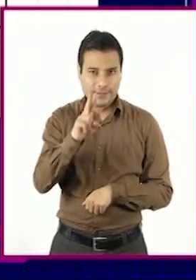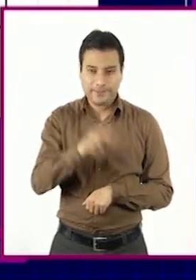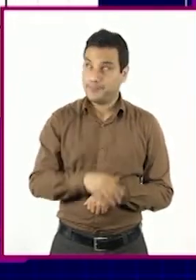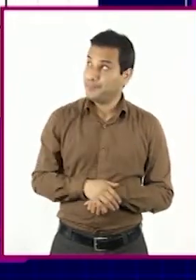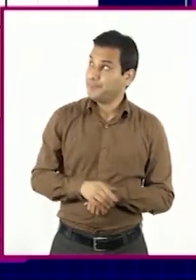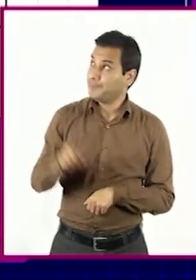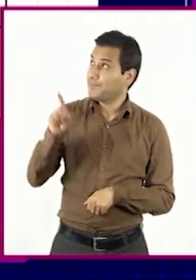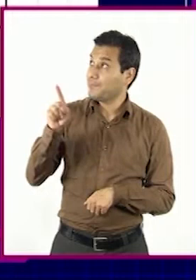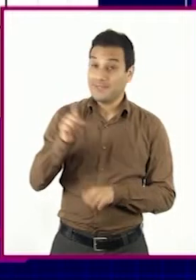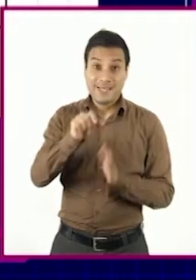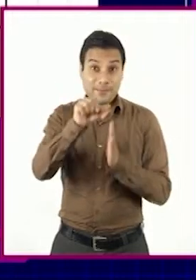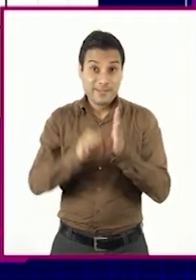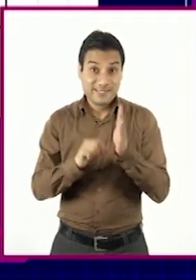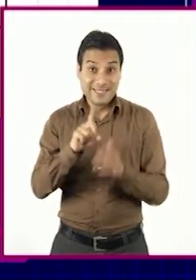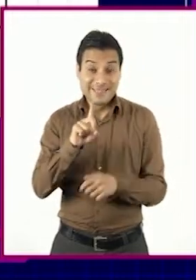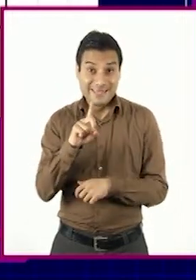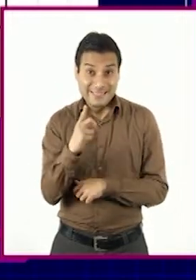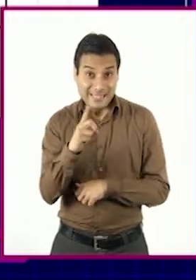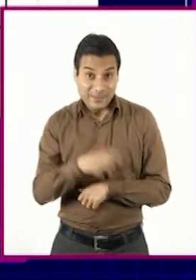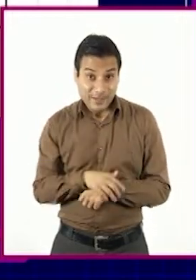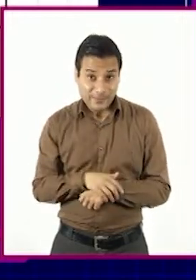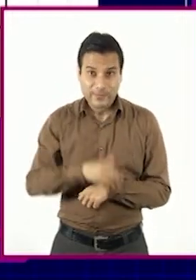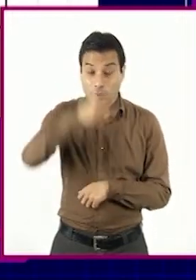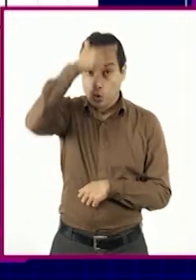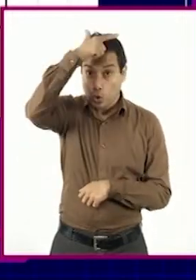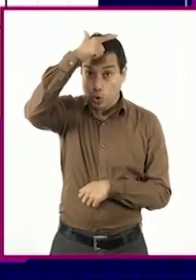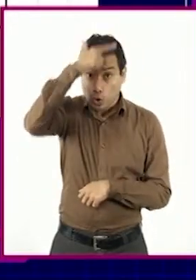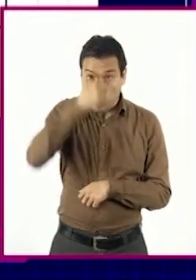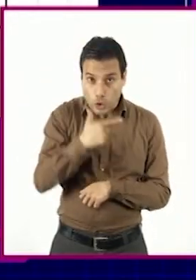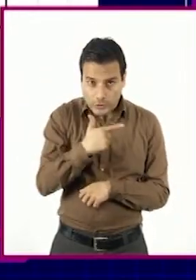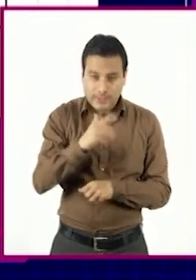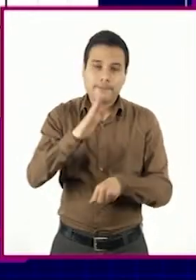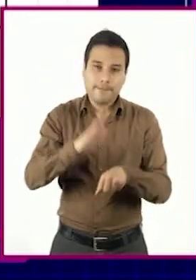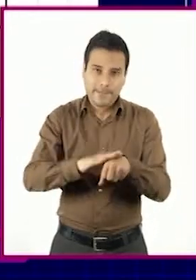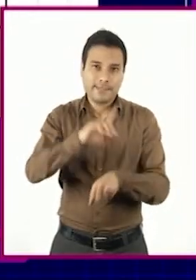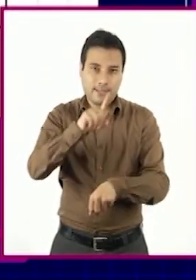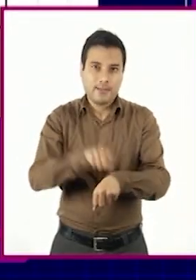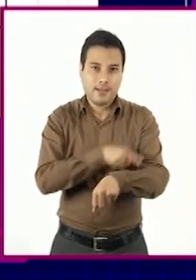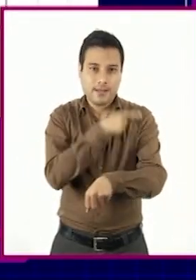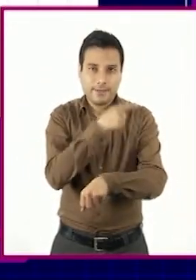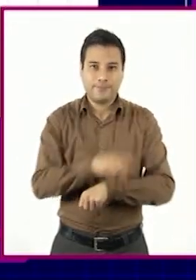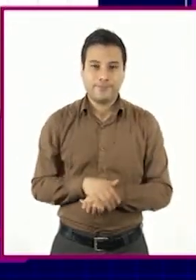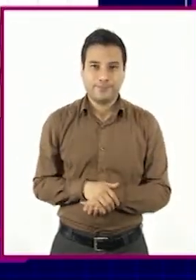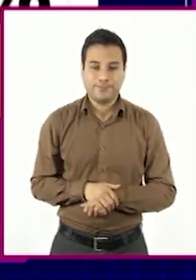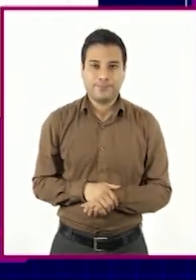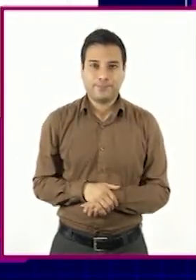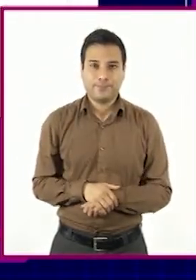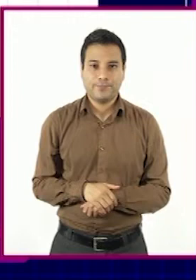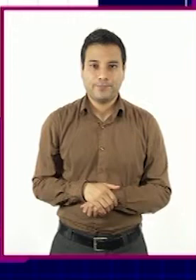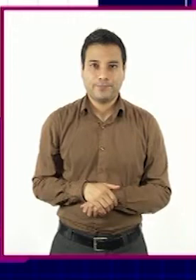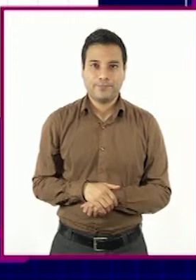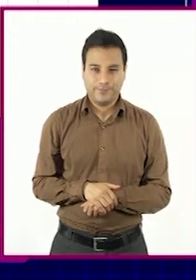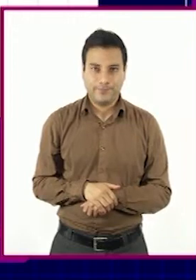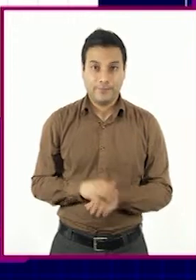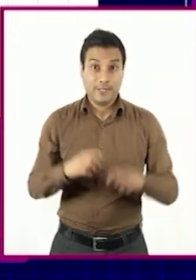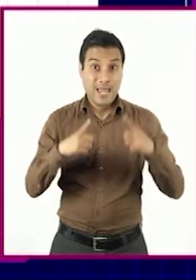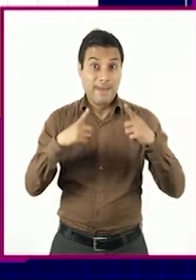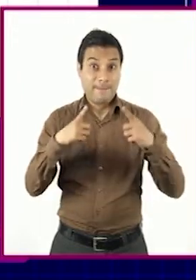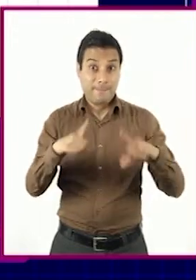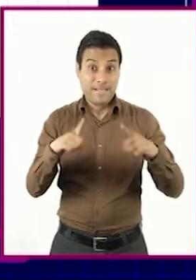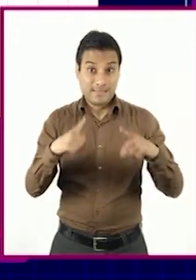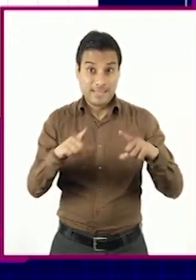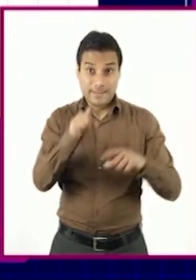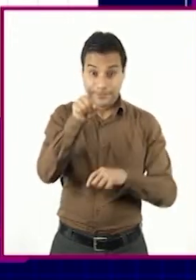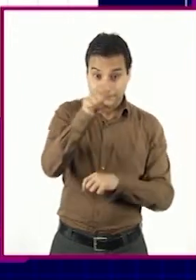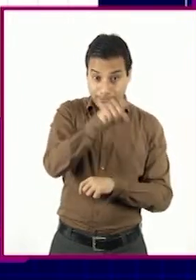época, la noche es mucho más larga que el día. En una gráfica de pastel, lo importante es mostrar la